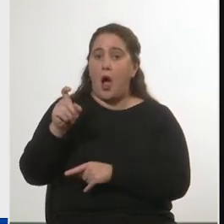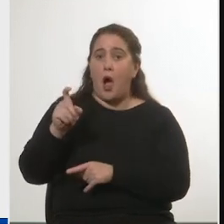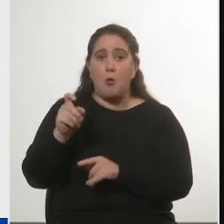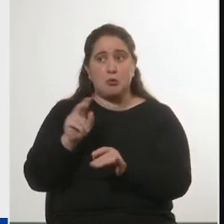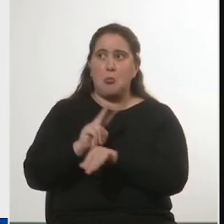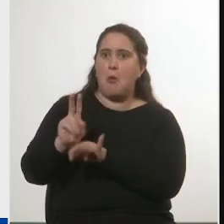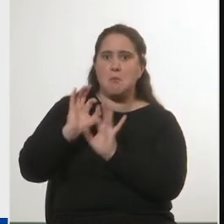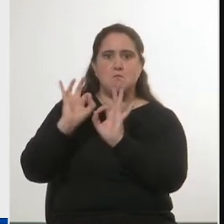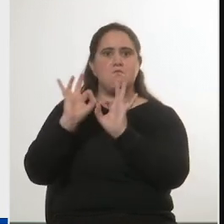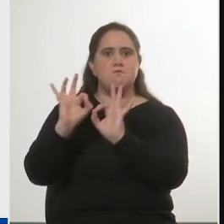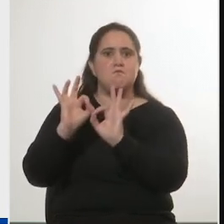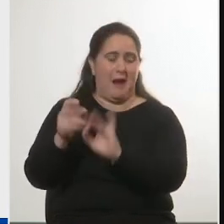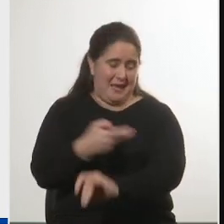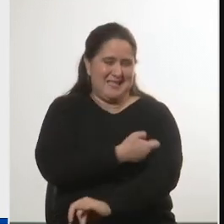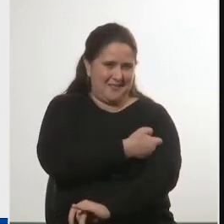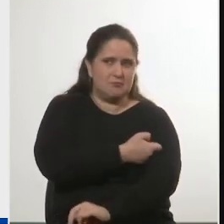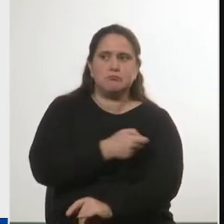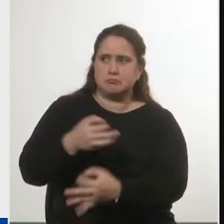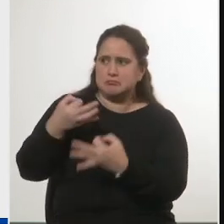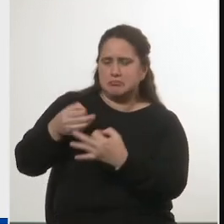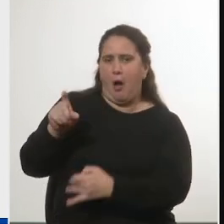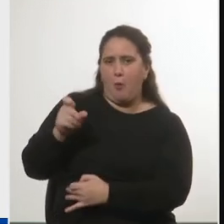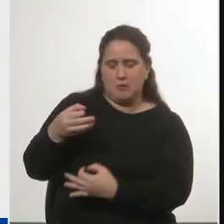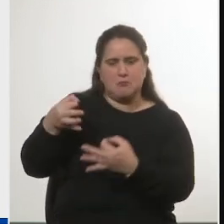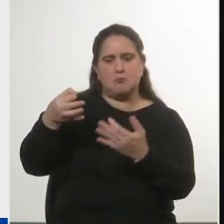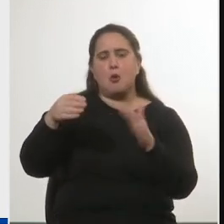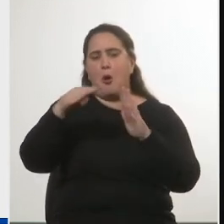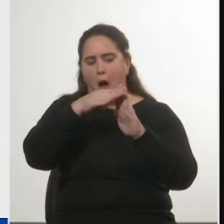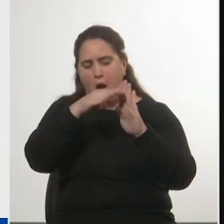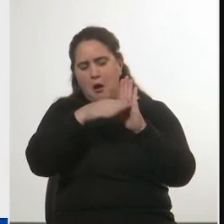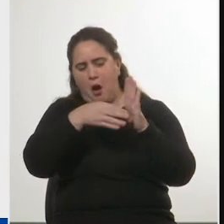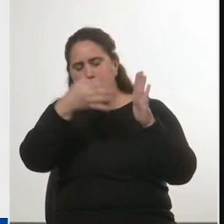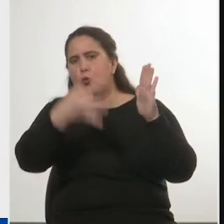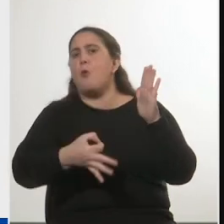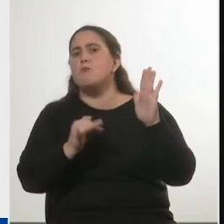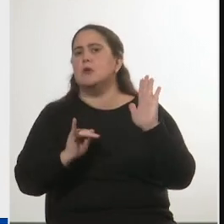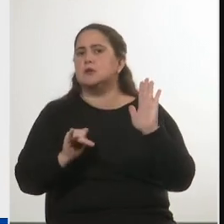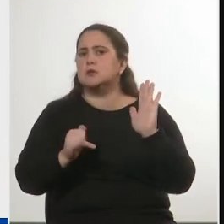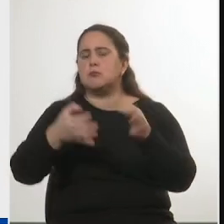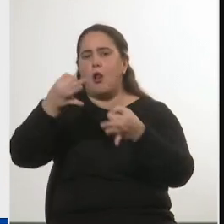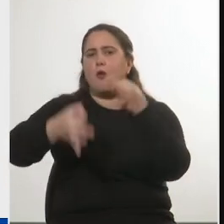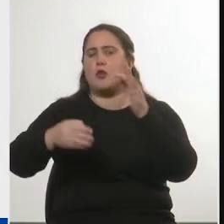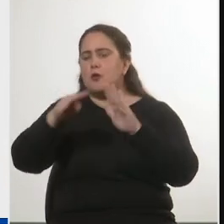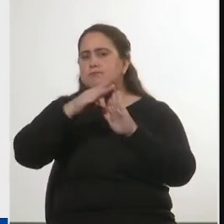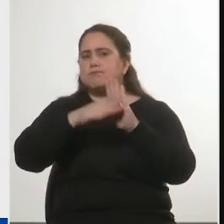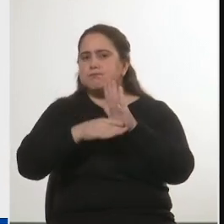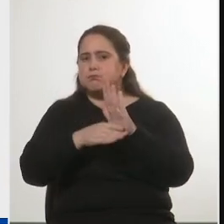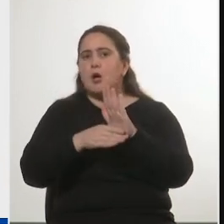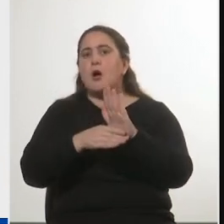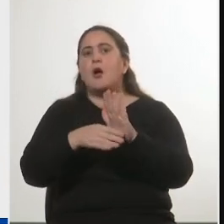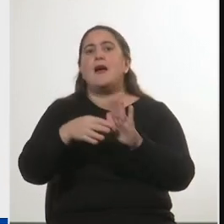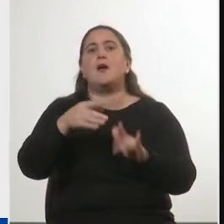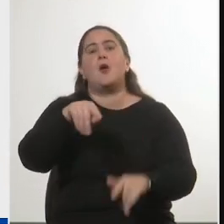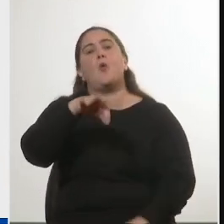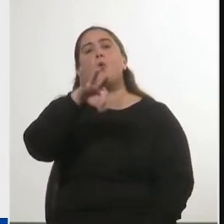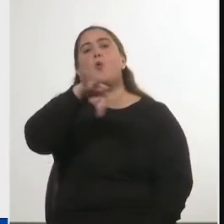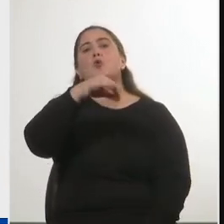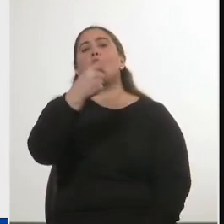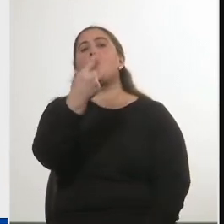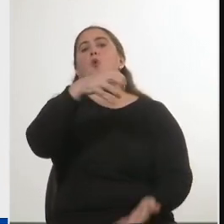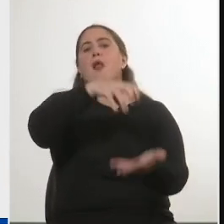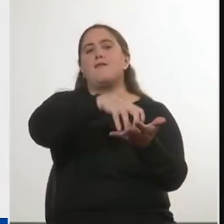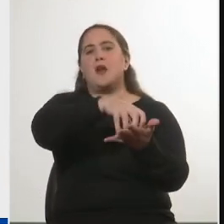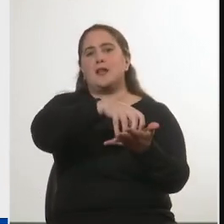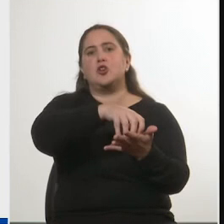bajo control y cumplía con todas las especificaciones de los laboratorios, excepto el laboratorio Libra.